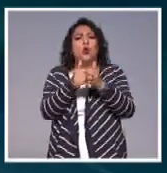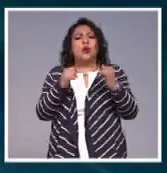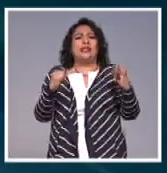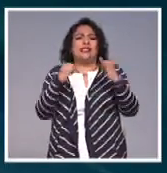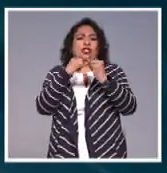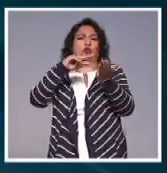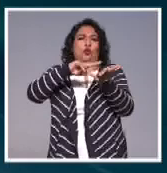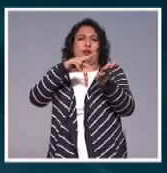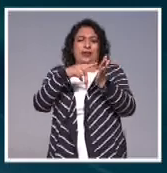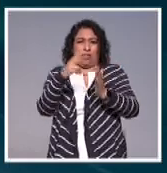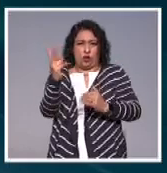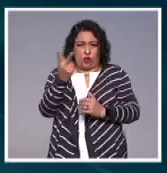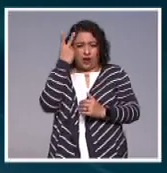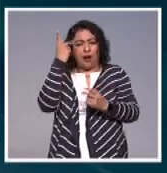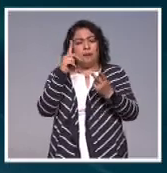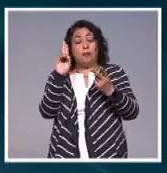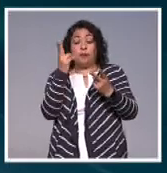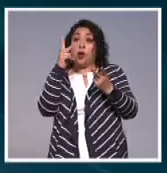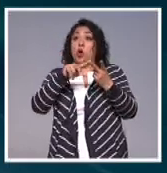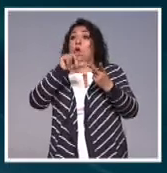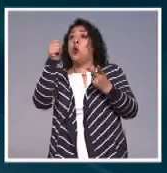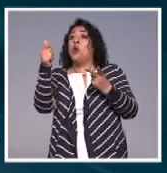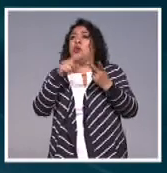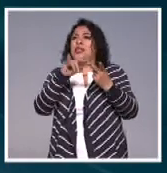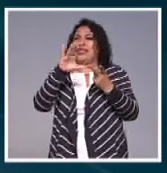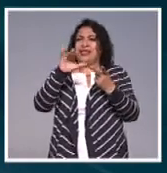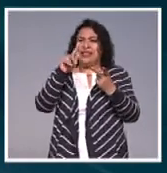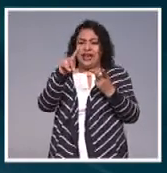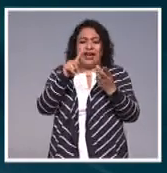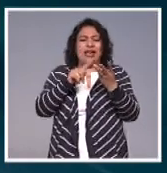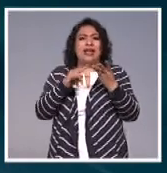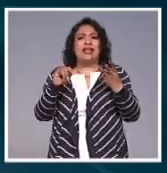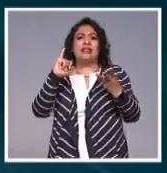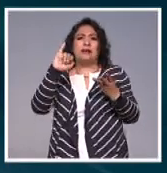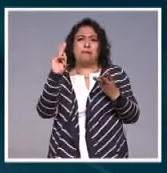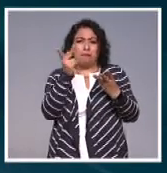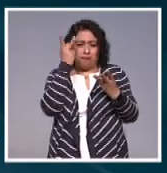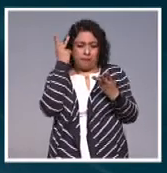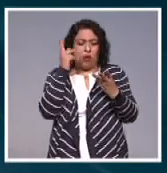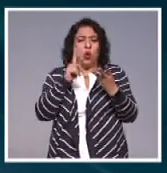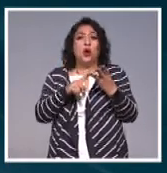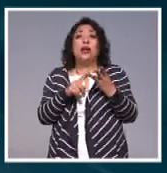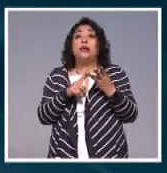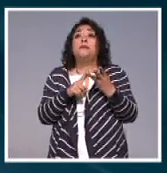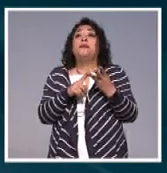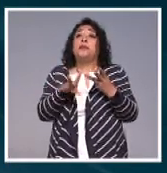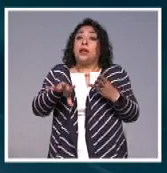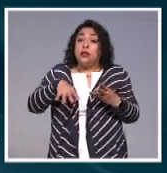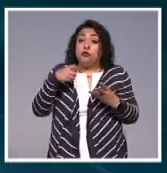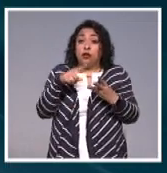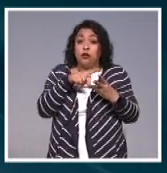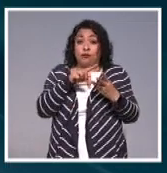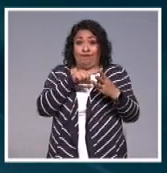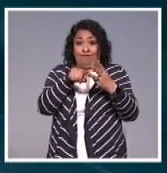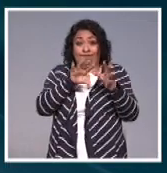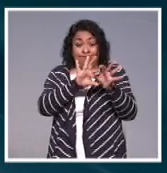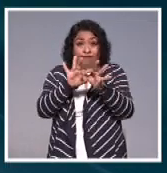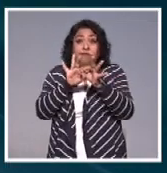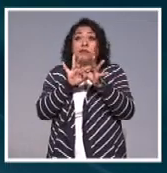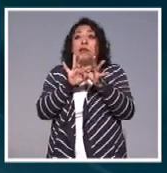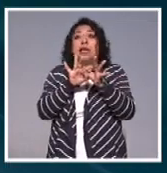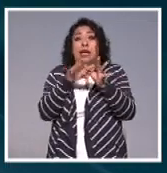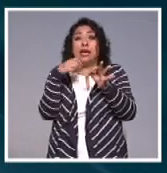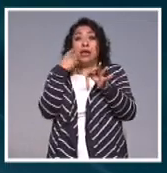Instituto de Ingeniería de la UNAM y otros colegas del ICAT y del Instituto Politécnico Nacional en un esfuerzo de hacer